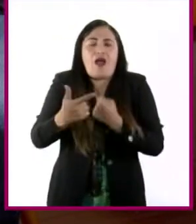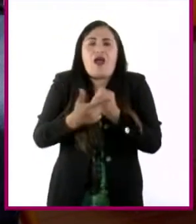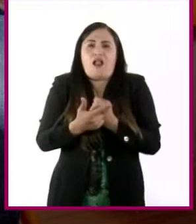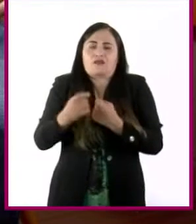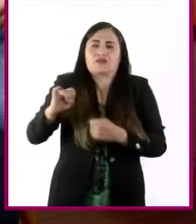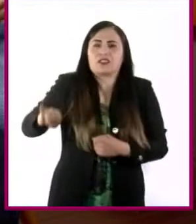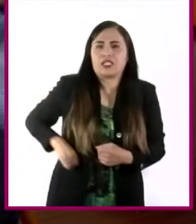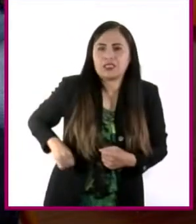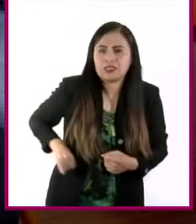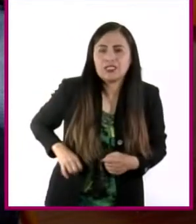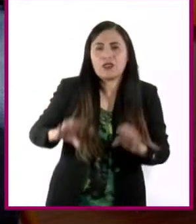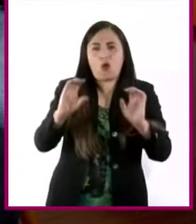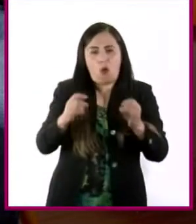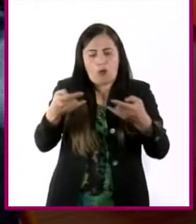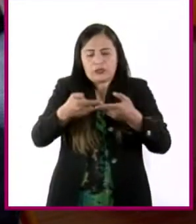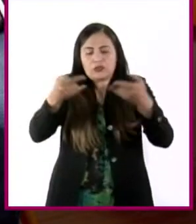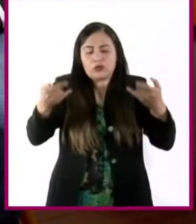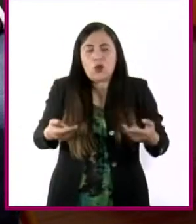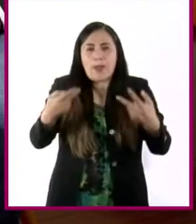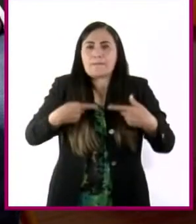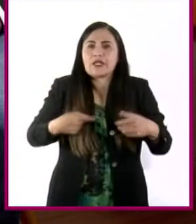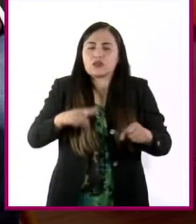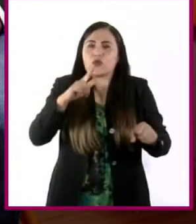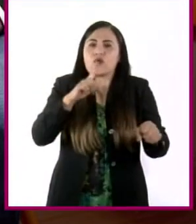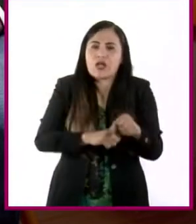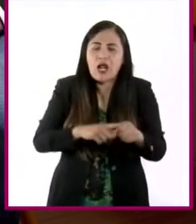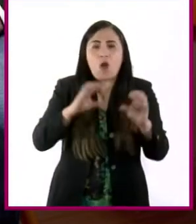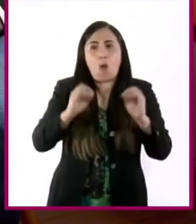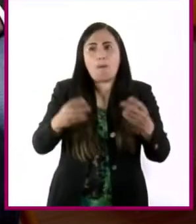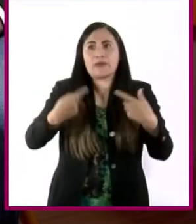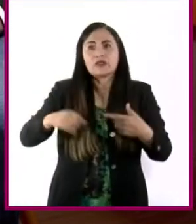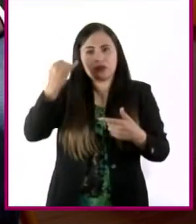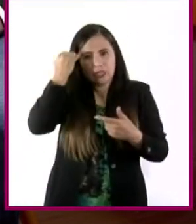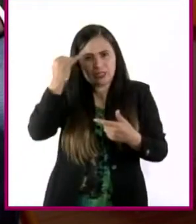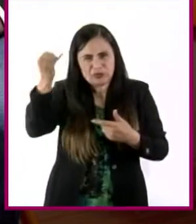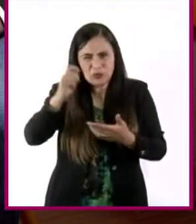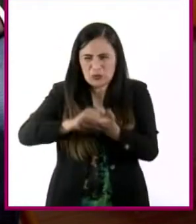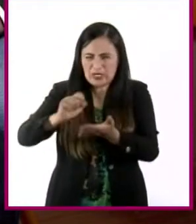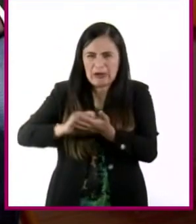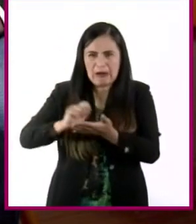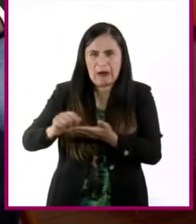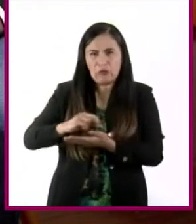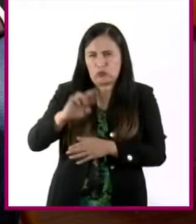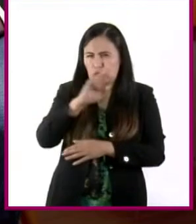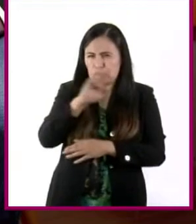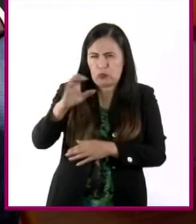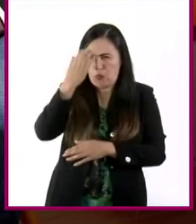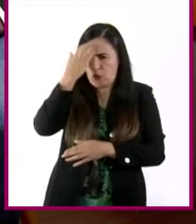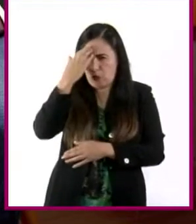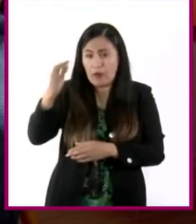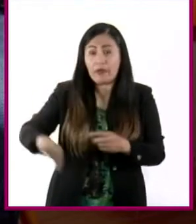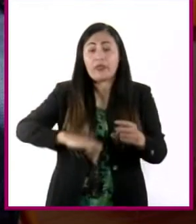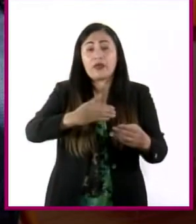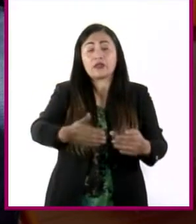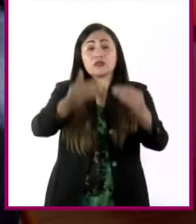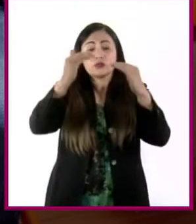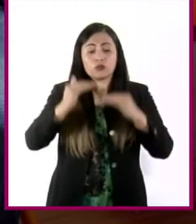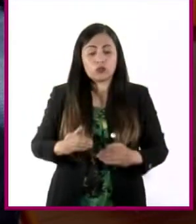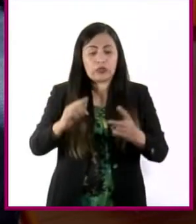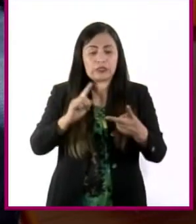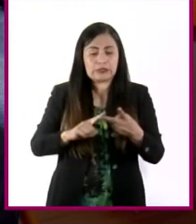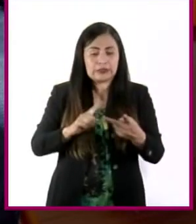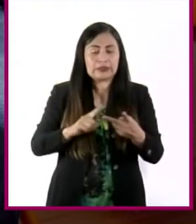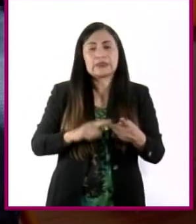interesante, contar una historia personal o citar a un autor reconocido. Después deben de identificar la relevancia del discurso. Esto